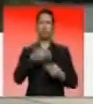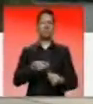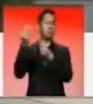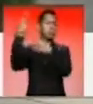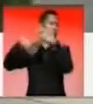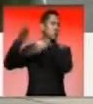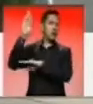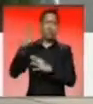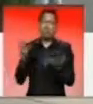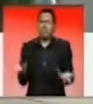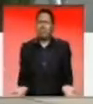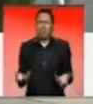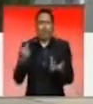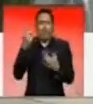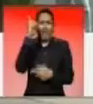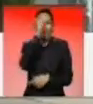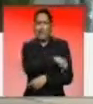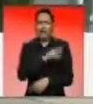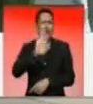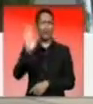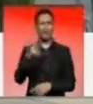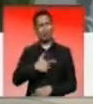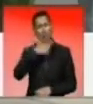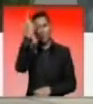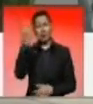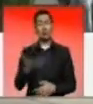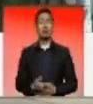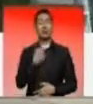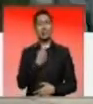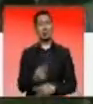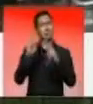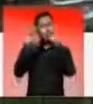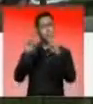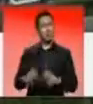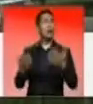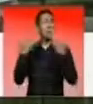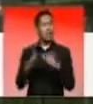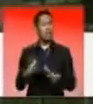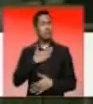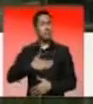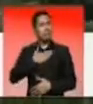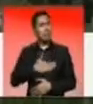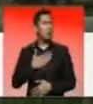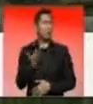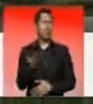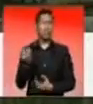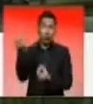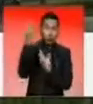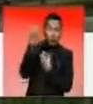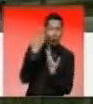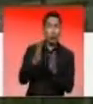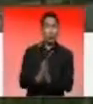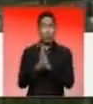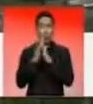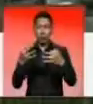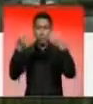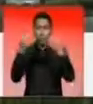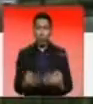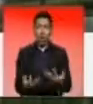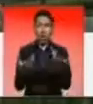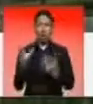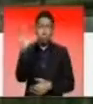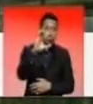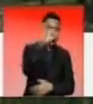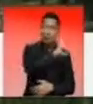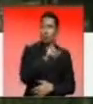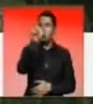redes sociales. Yalc advirtió que ya dispuso que se investiguen los hechos y aclaró que no han recibido ningún pedido formal para buscar